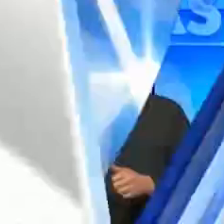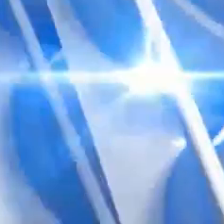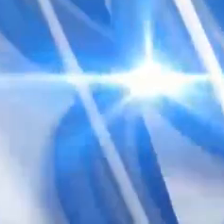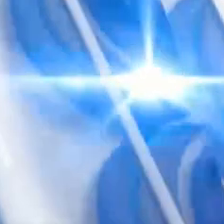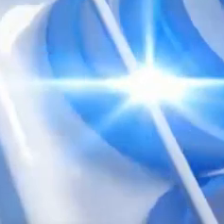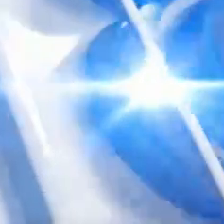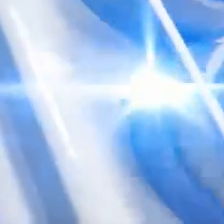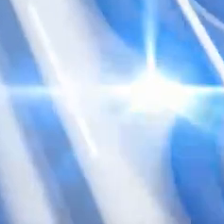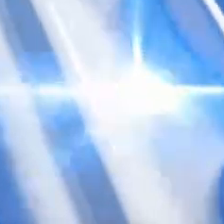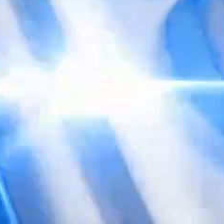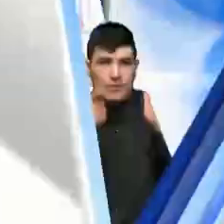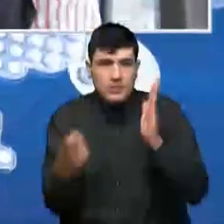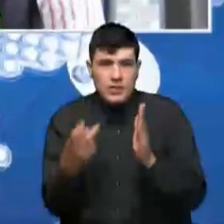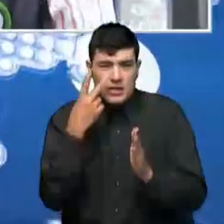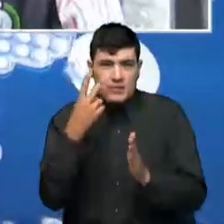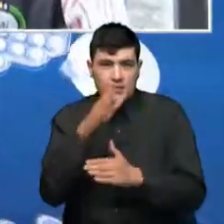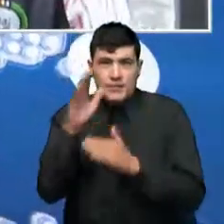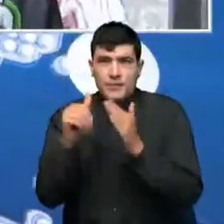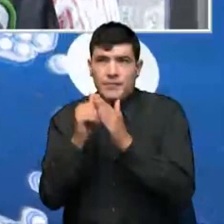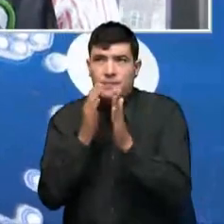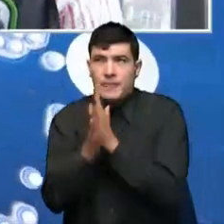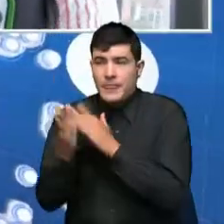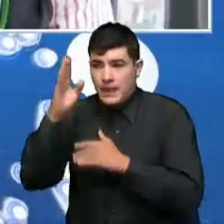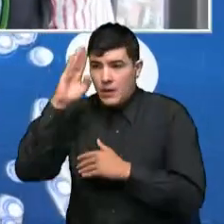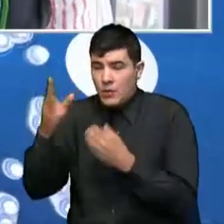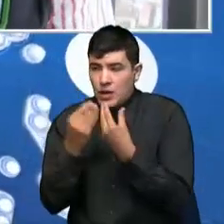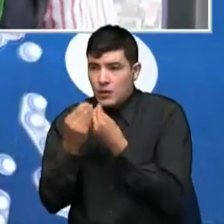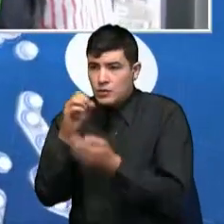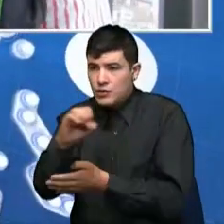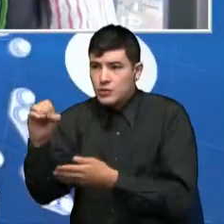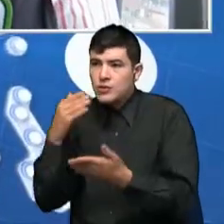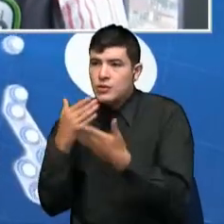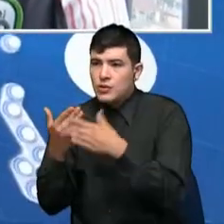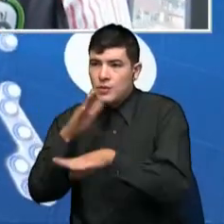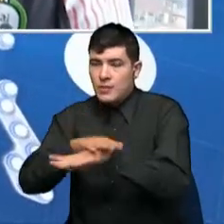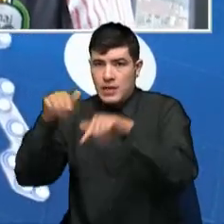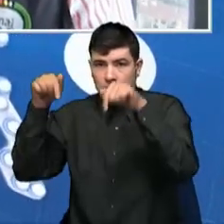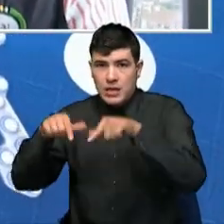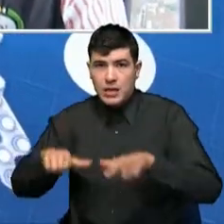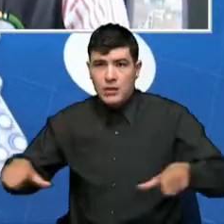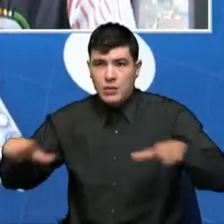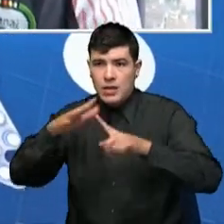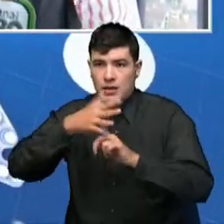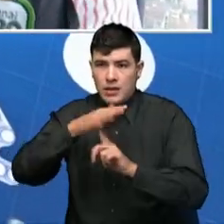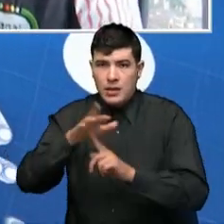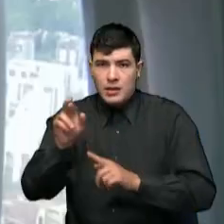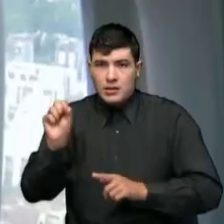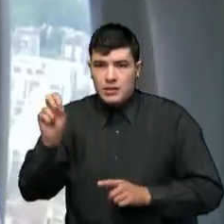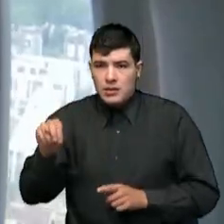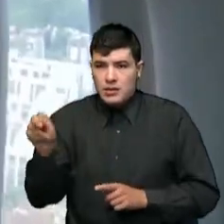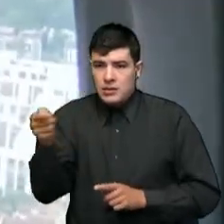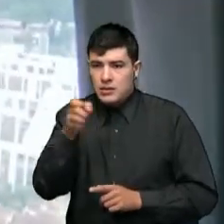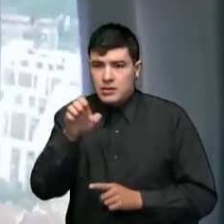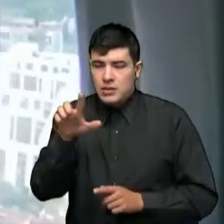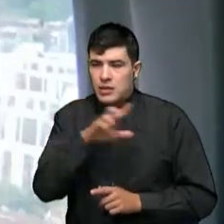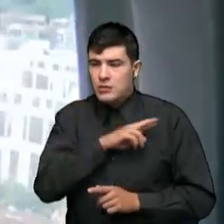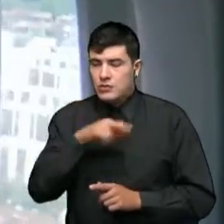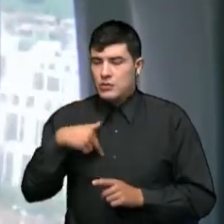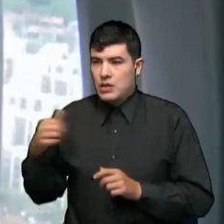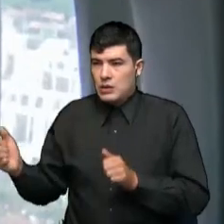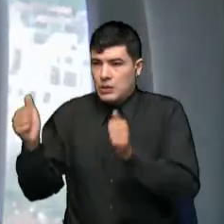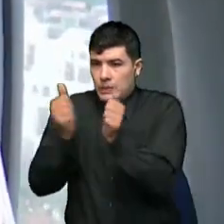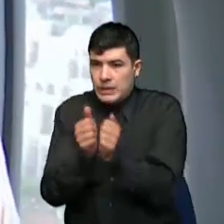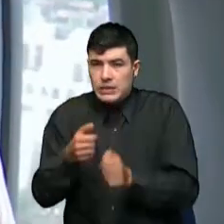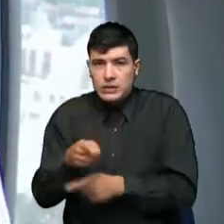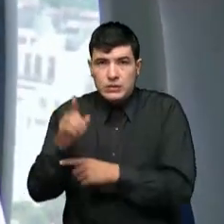tardes. Hola compañeros, buenas tardes. Aquí desde el cóctel Rangers de la Policía Nacional acompañamos al comandante de